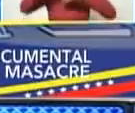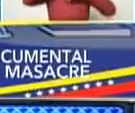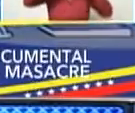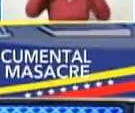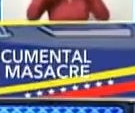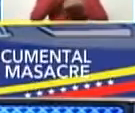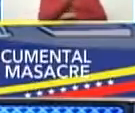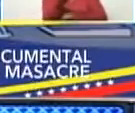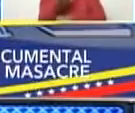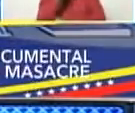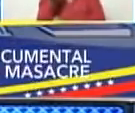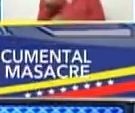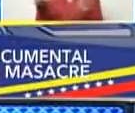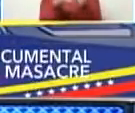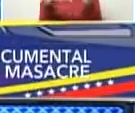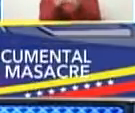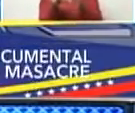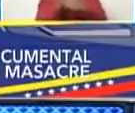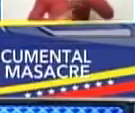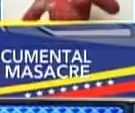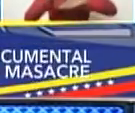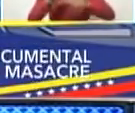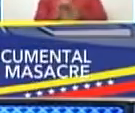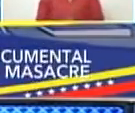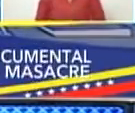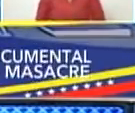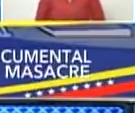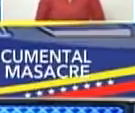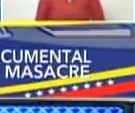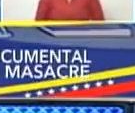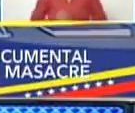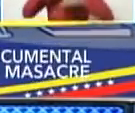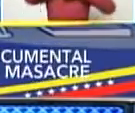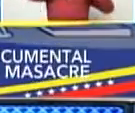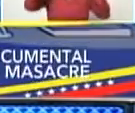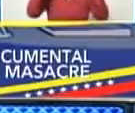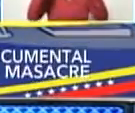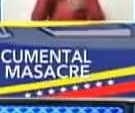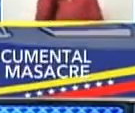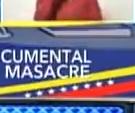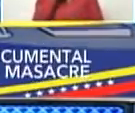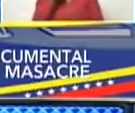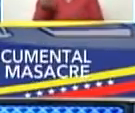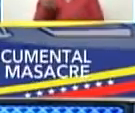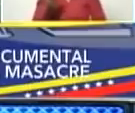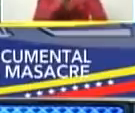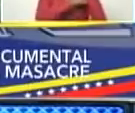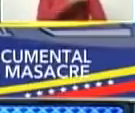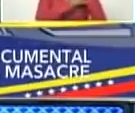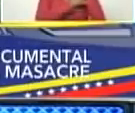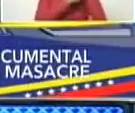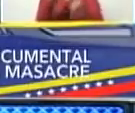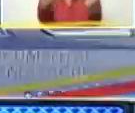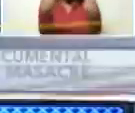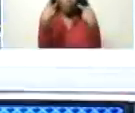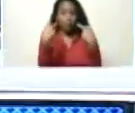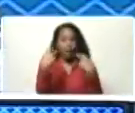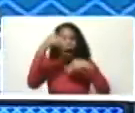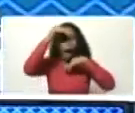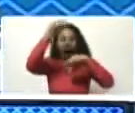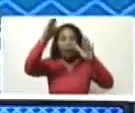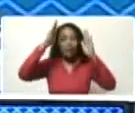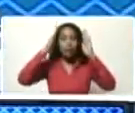muchachos de los liceos, muchachas, atención muchachos y muchachas de las universidades,